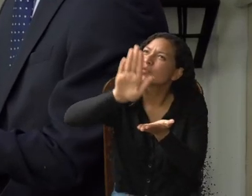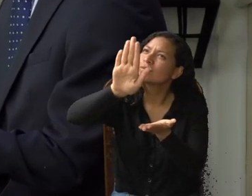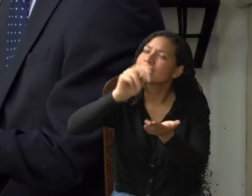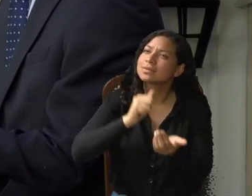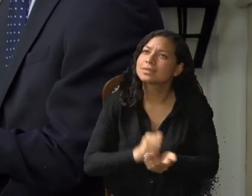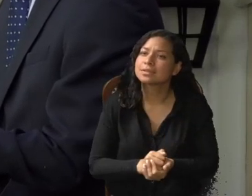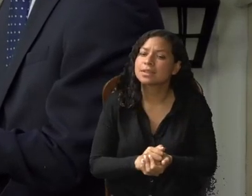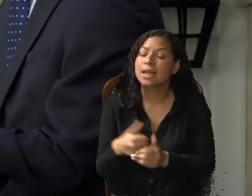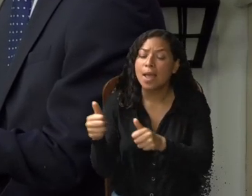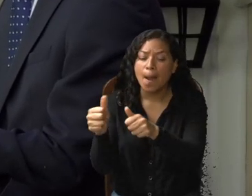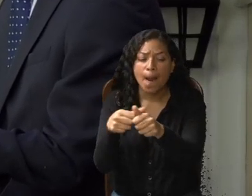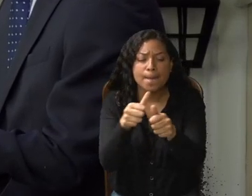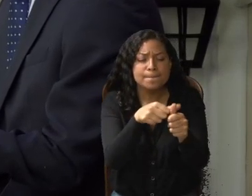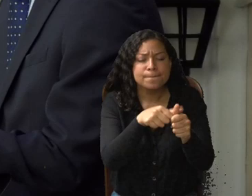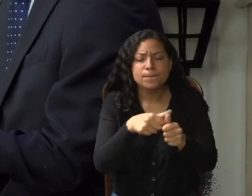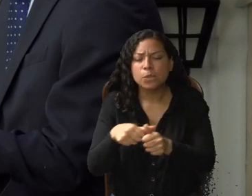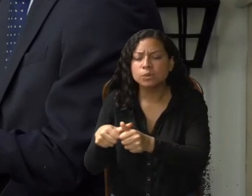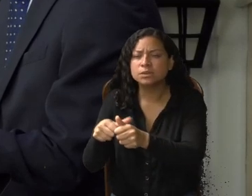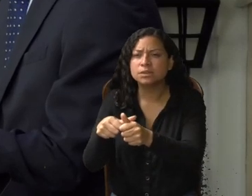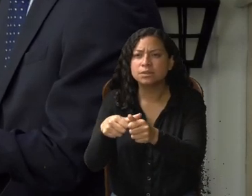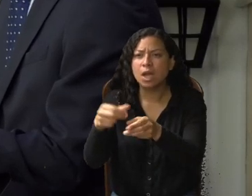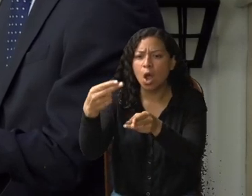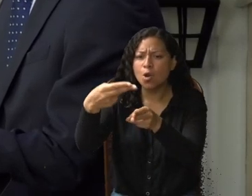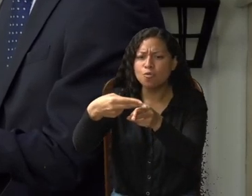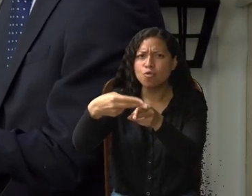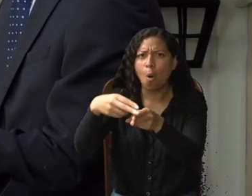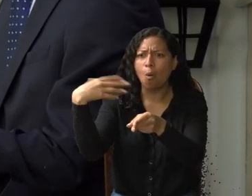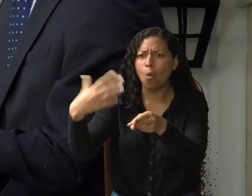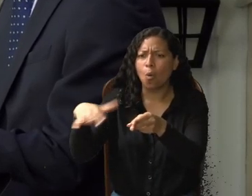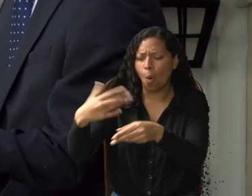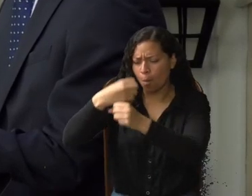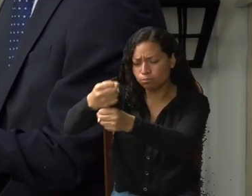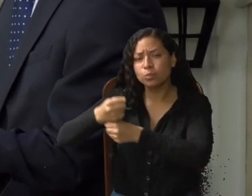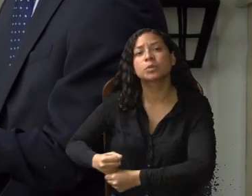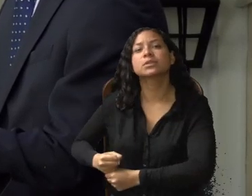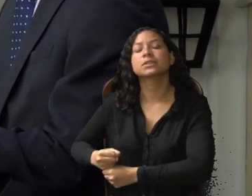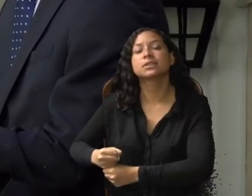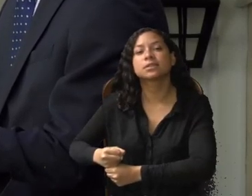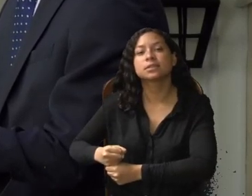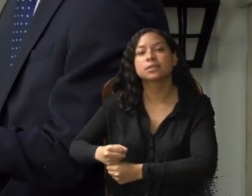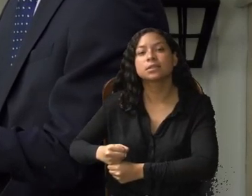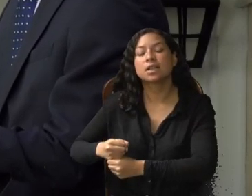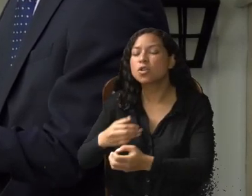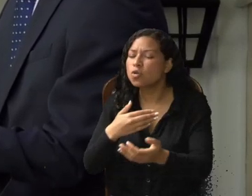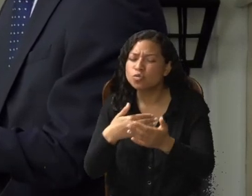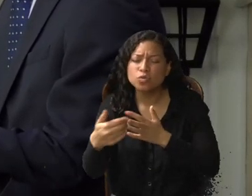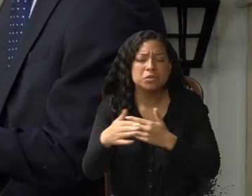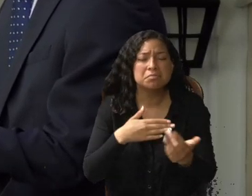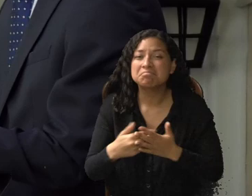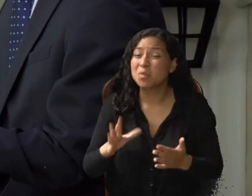las facultades que tiene tu nombre y porque a pesar de nosotros ser insignificantes,